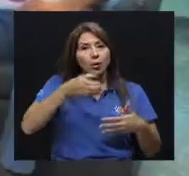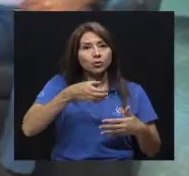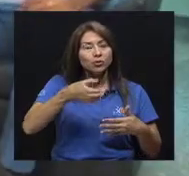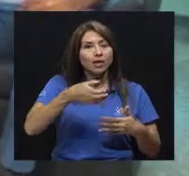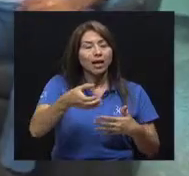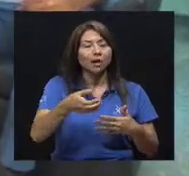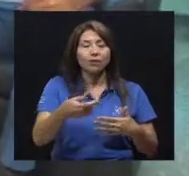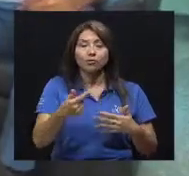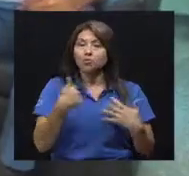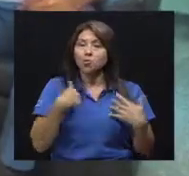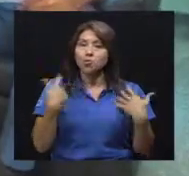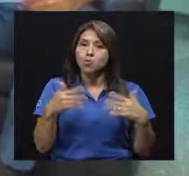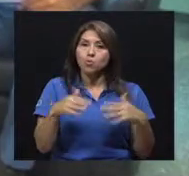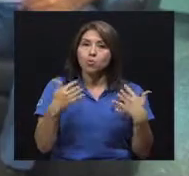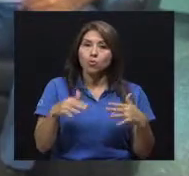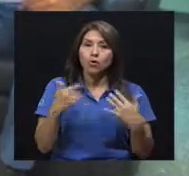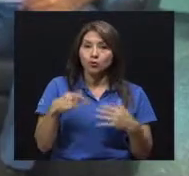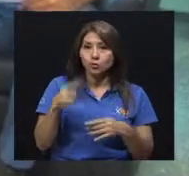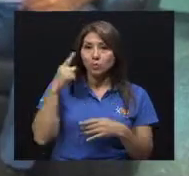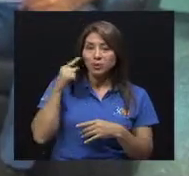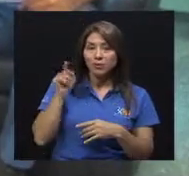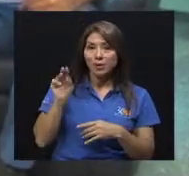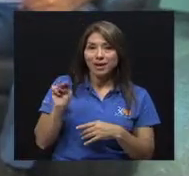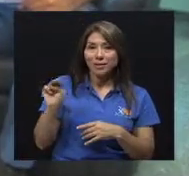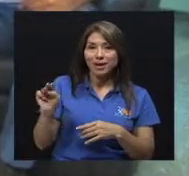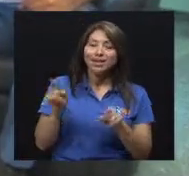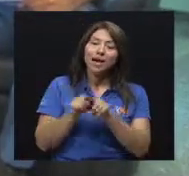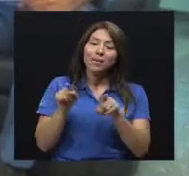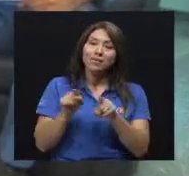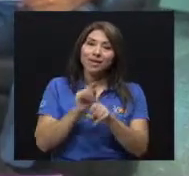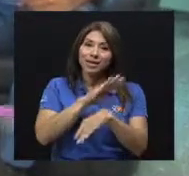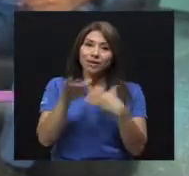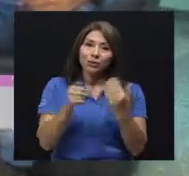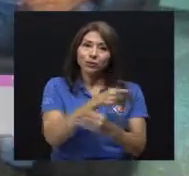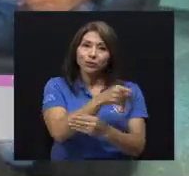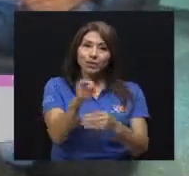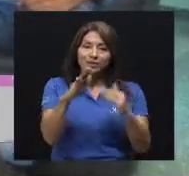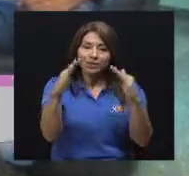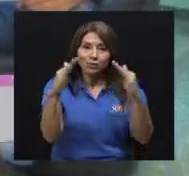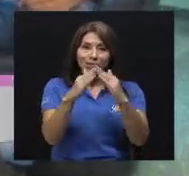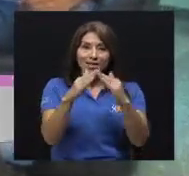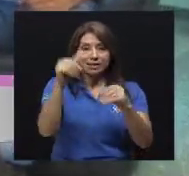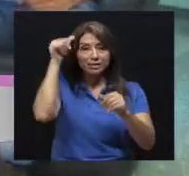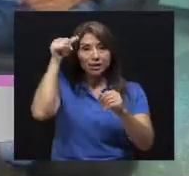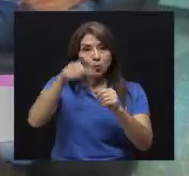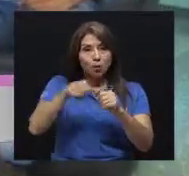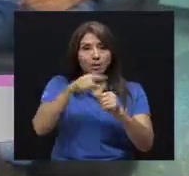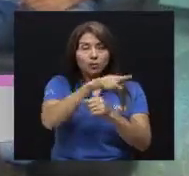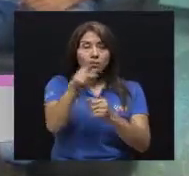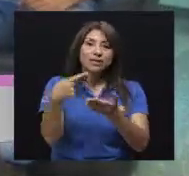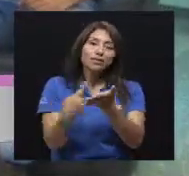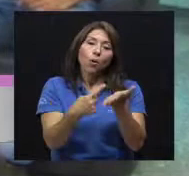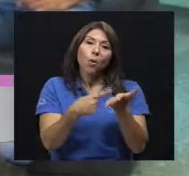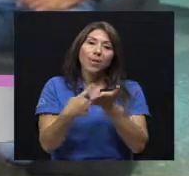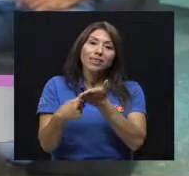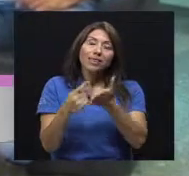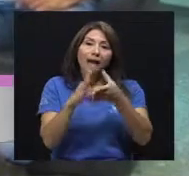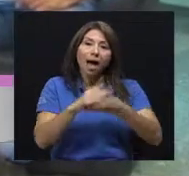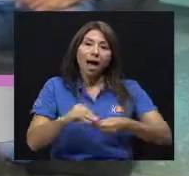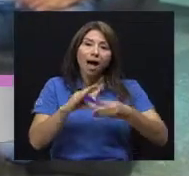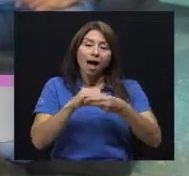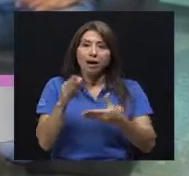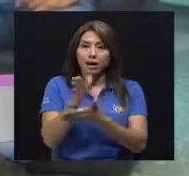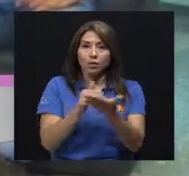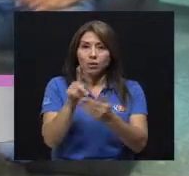A mí me han venido fenomenal, me imagino que a María del Mar también y a todos allá en sus casas. Recuerden que si tienen